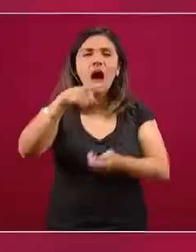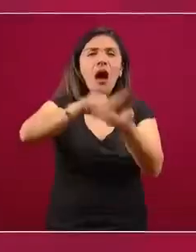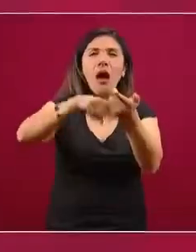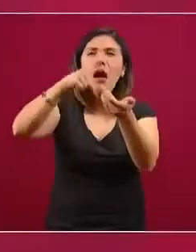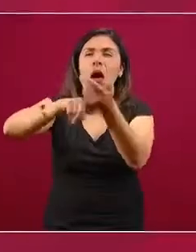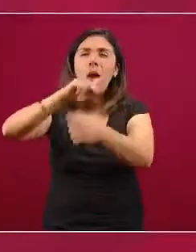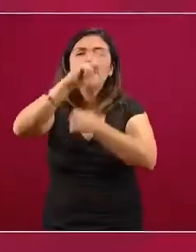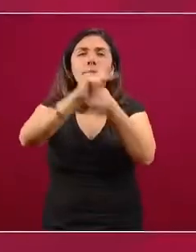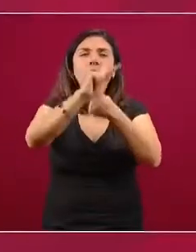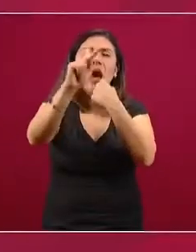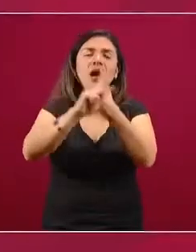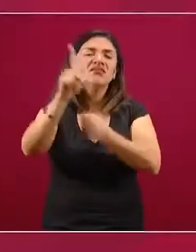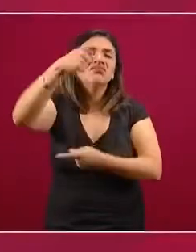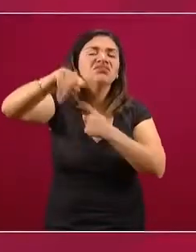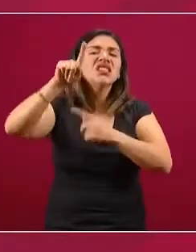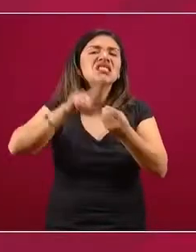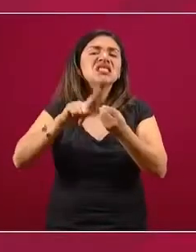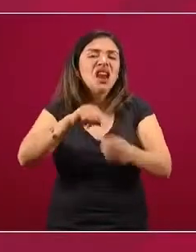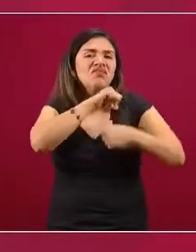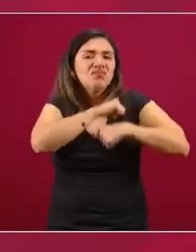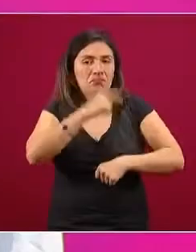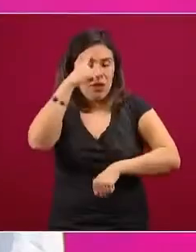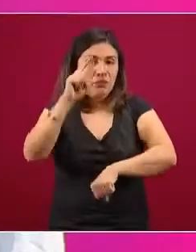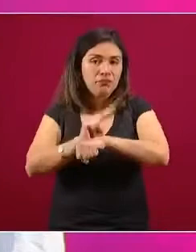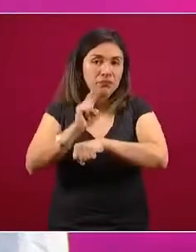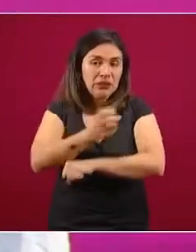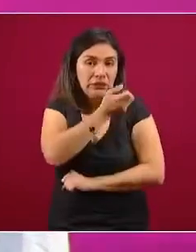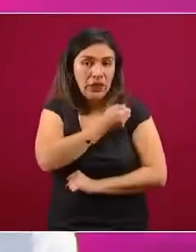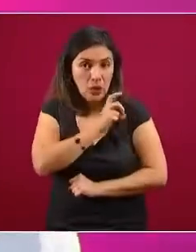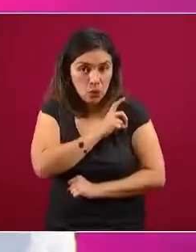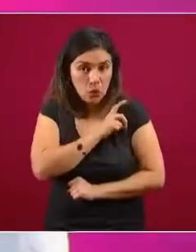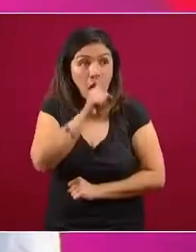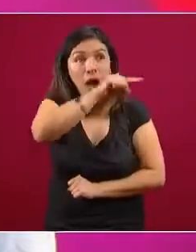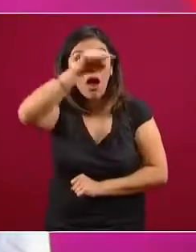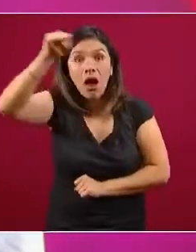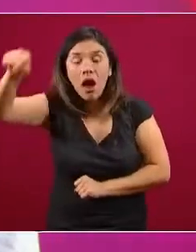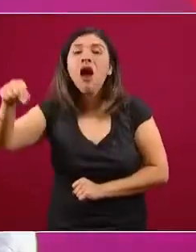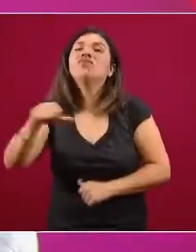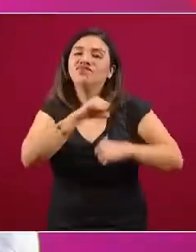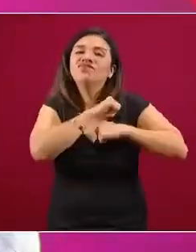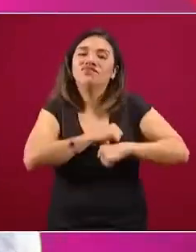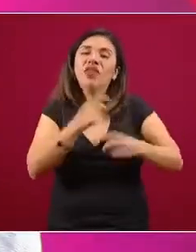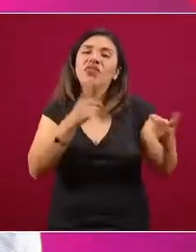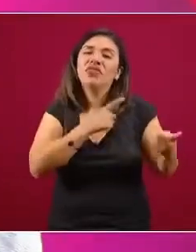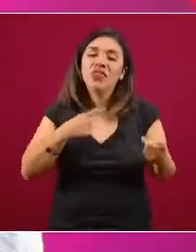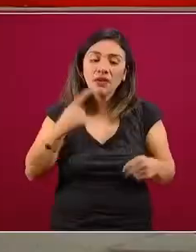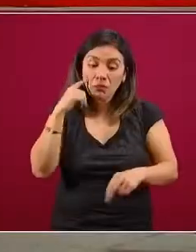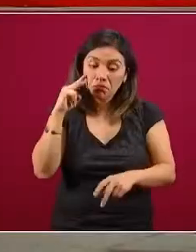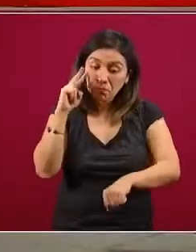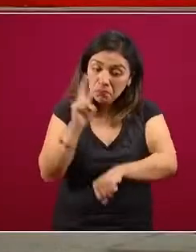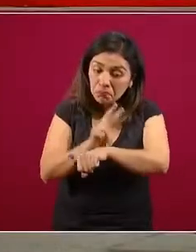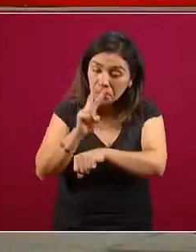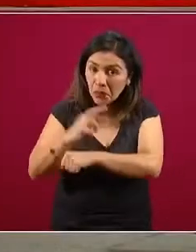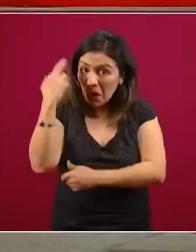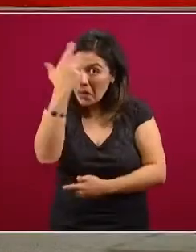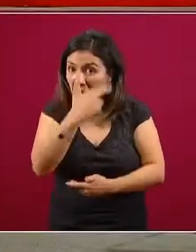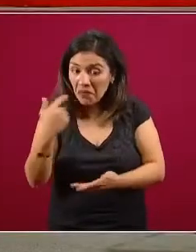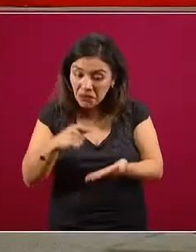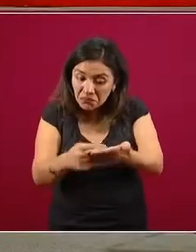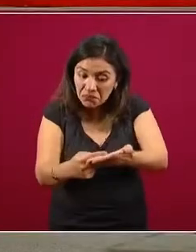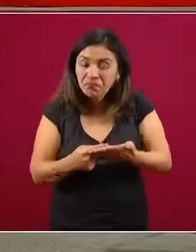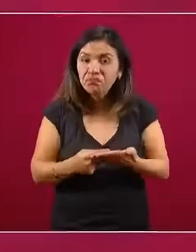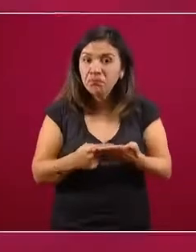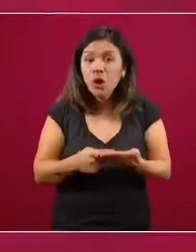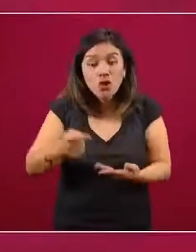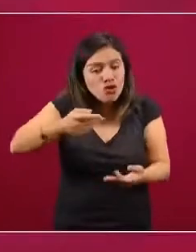hay una autoridad sanitaria semejante. Les toca revisar la evidencia. Lo que todos